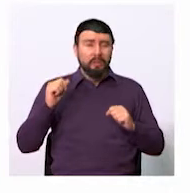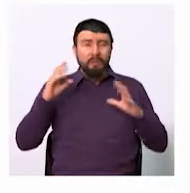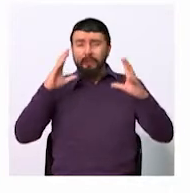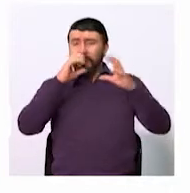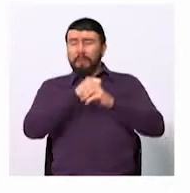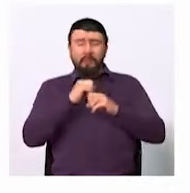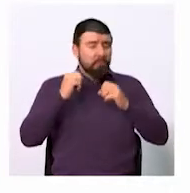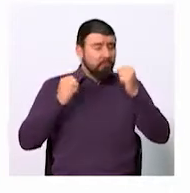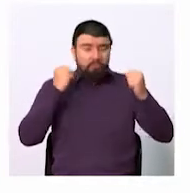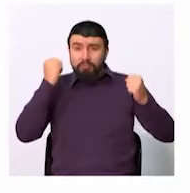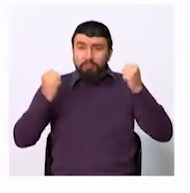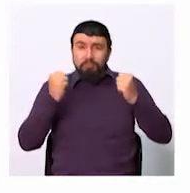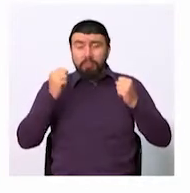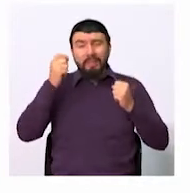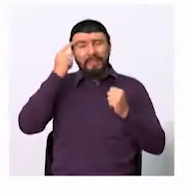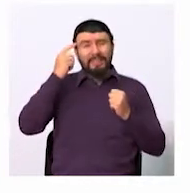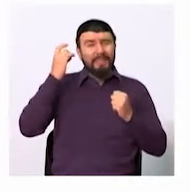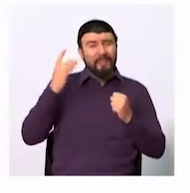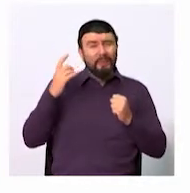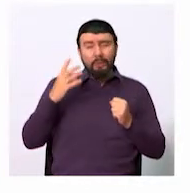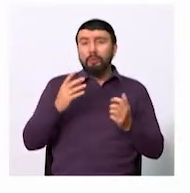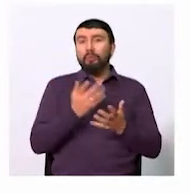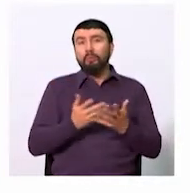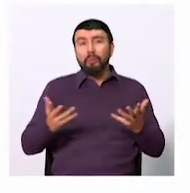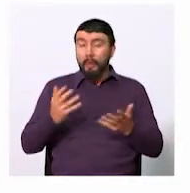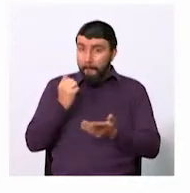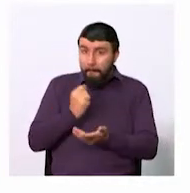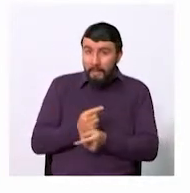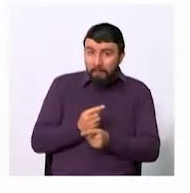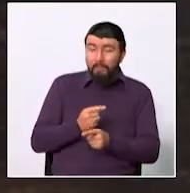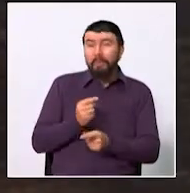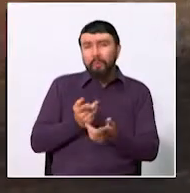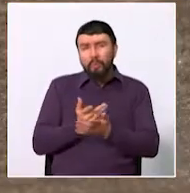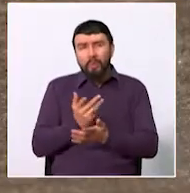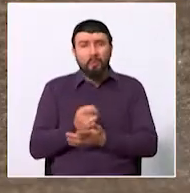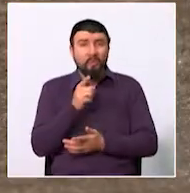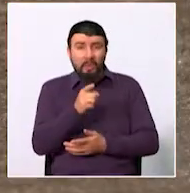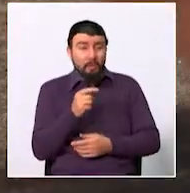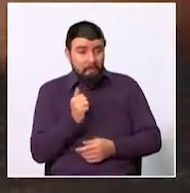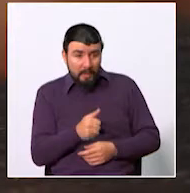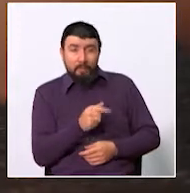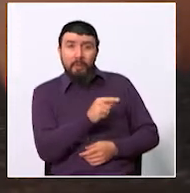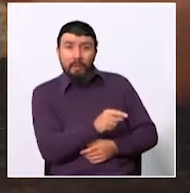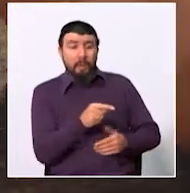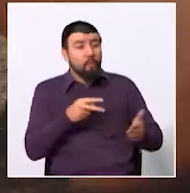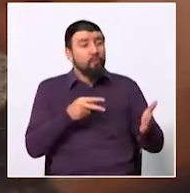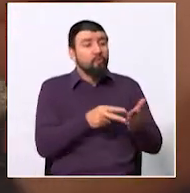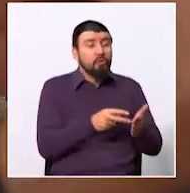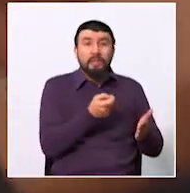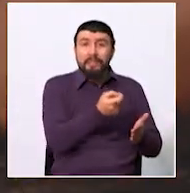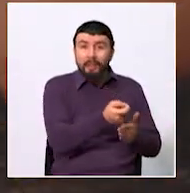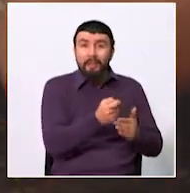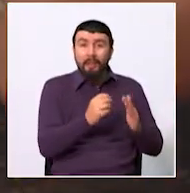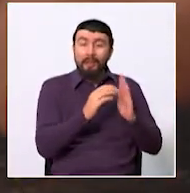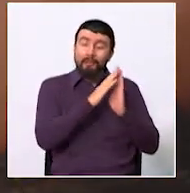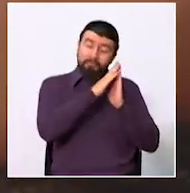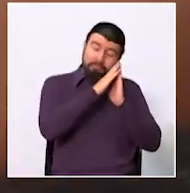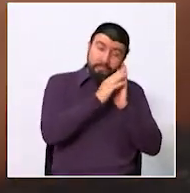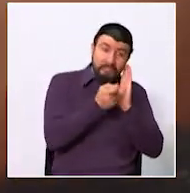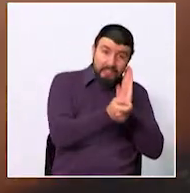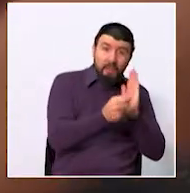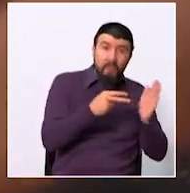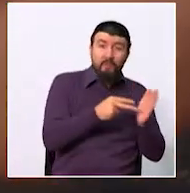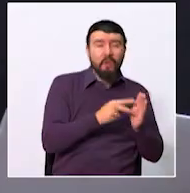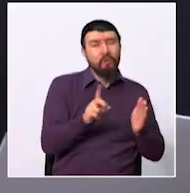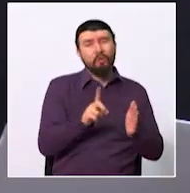cabeza entre otras afecciones por lo anterior es recomendable no cargar el celular en enchufes cercanos a tu sitio de descanso no